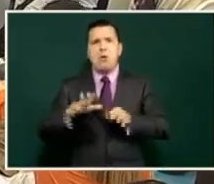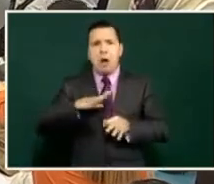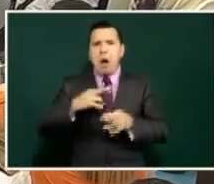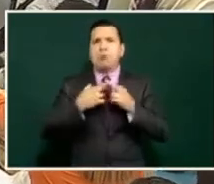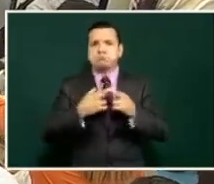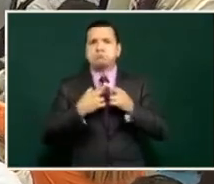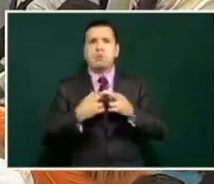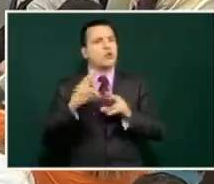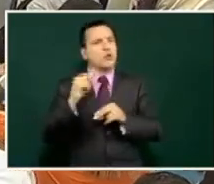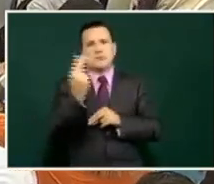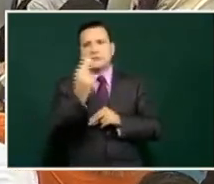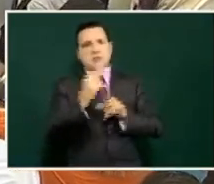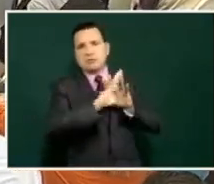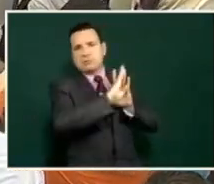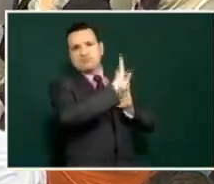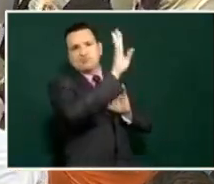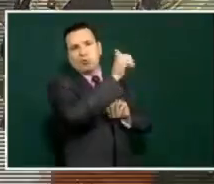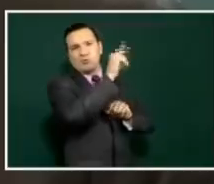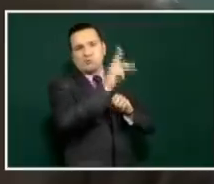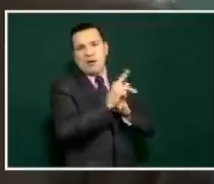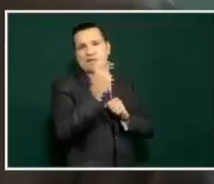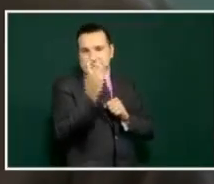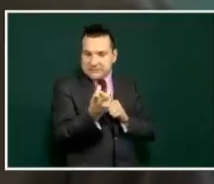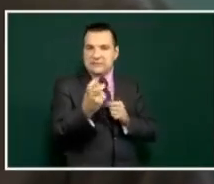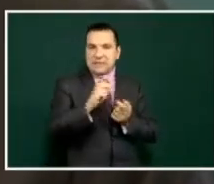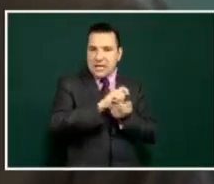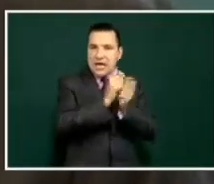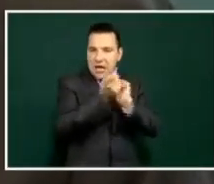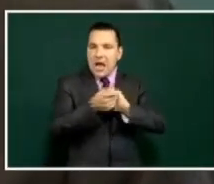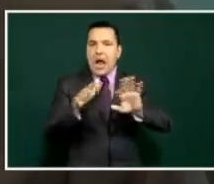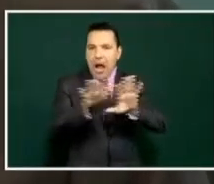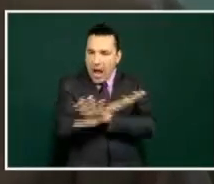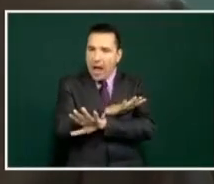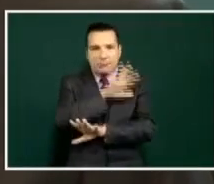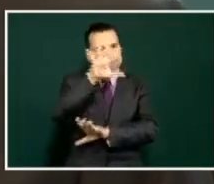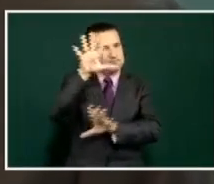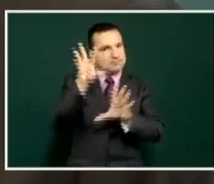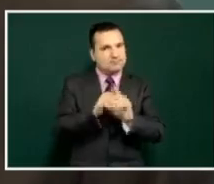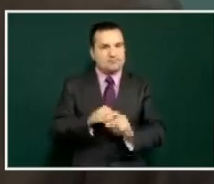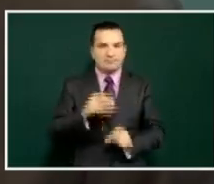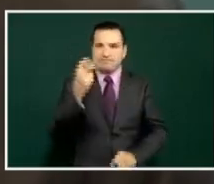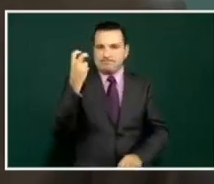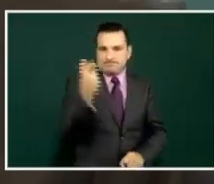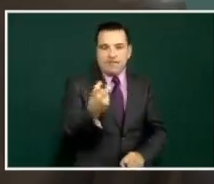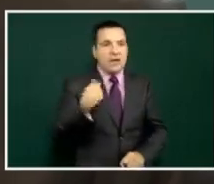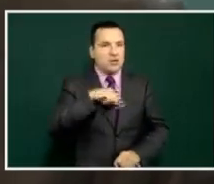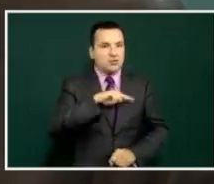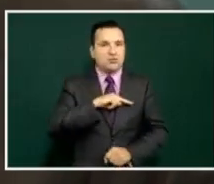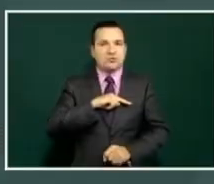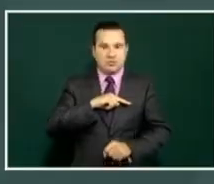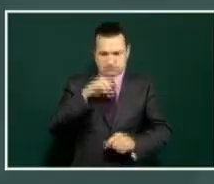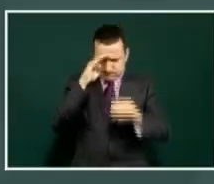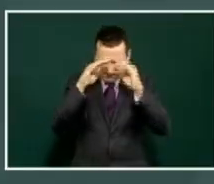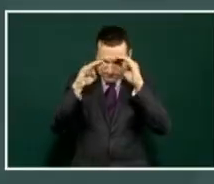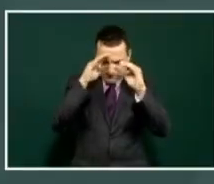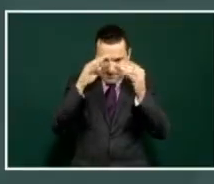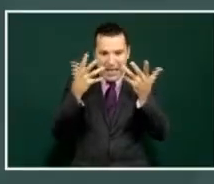obligada a emigrar. Es un cambio completo. Por eso estamos regresando al